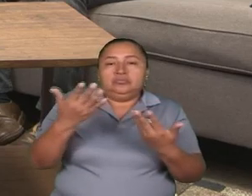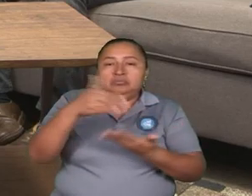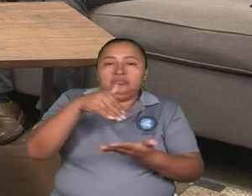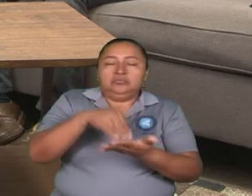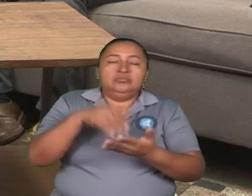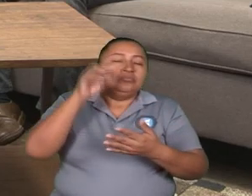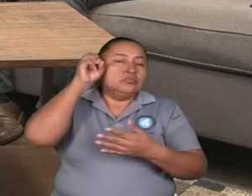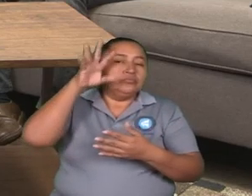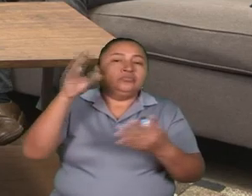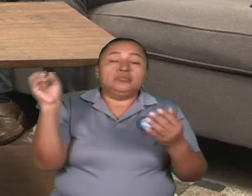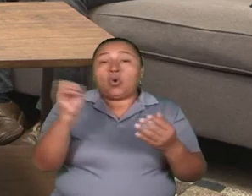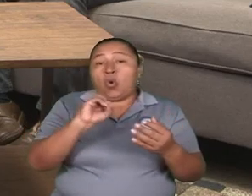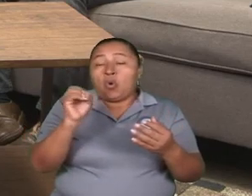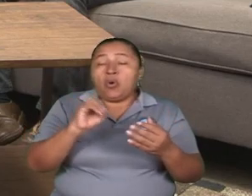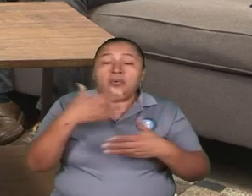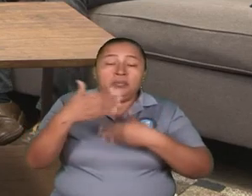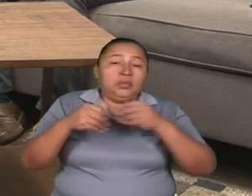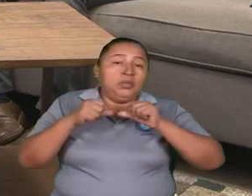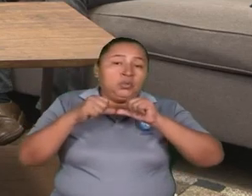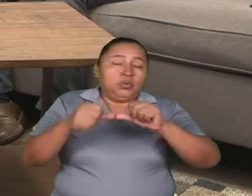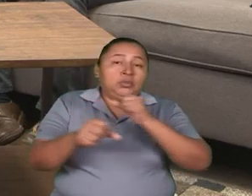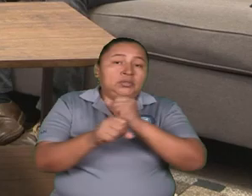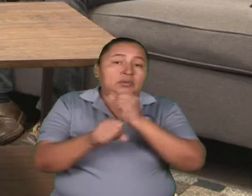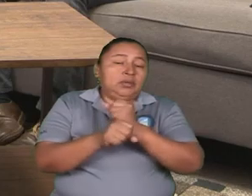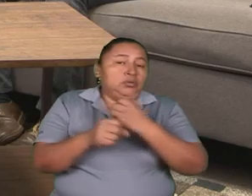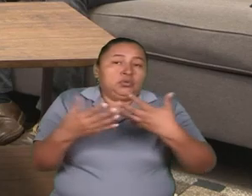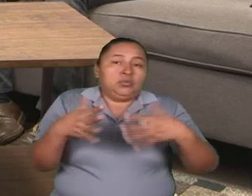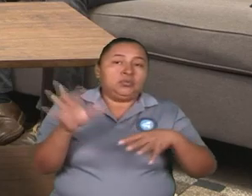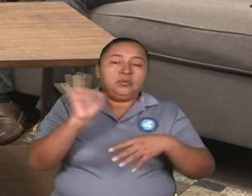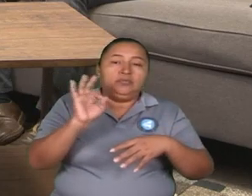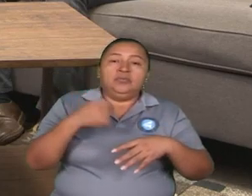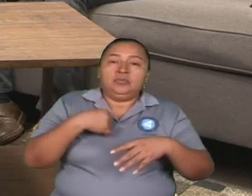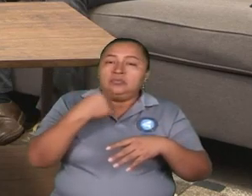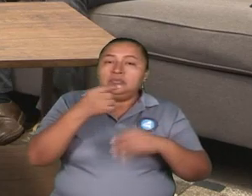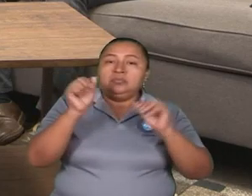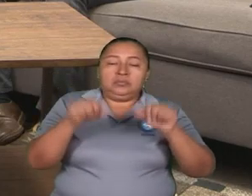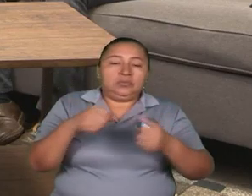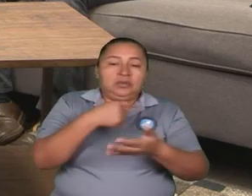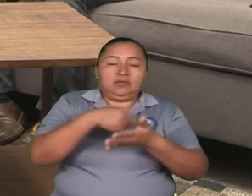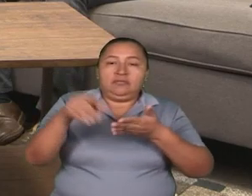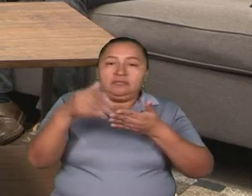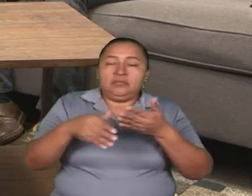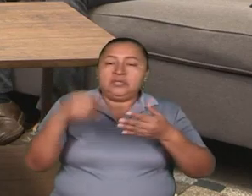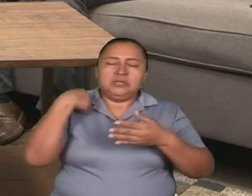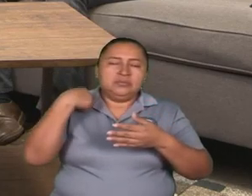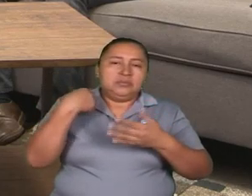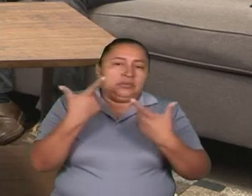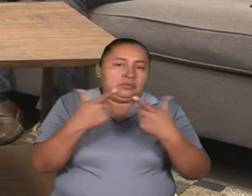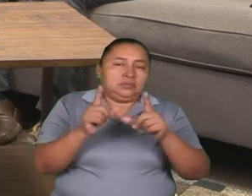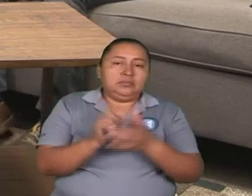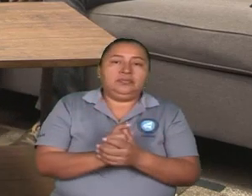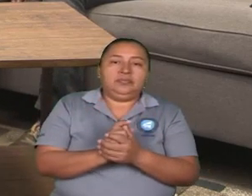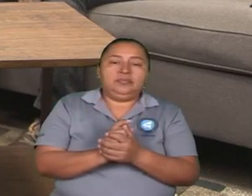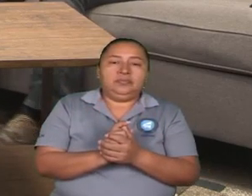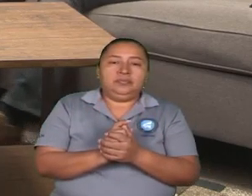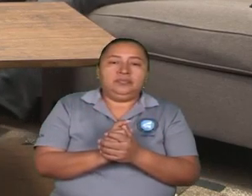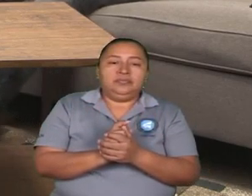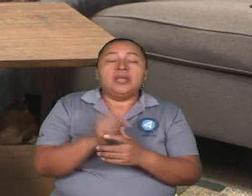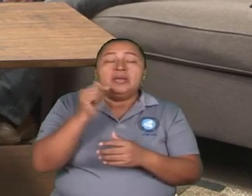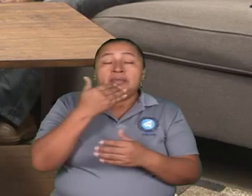atendiendo los municipios que donde llegan más turistas, a ellos también fortalecen